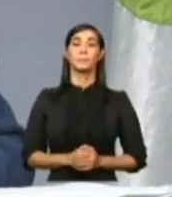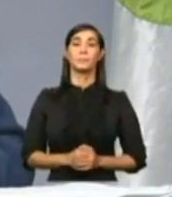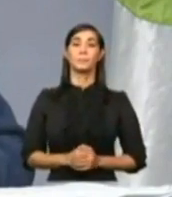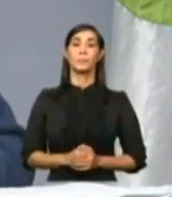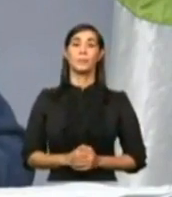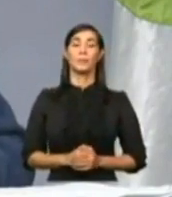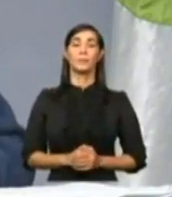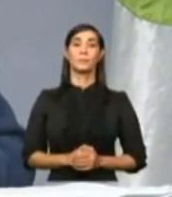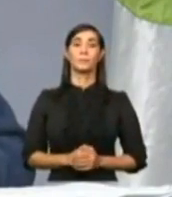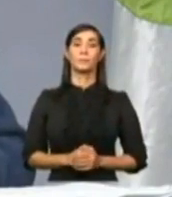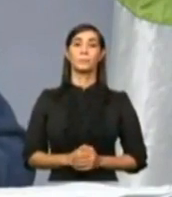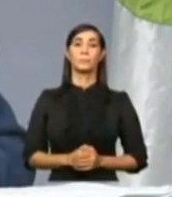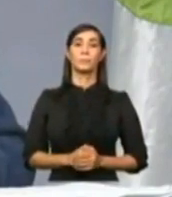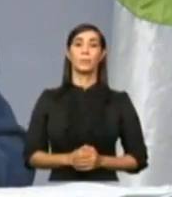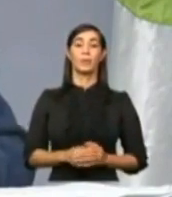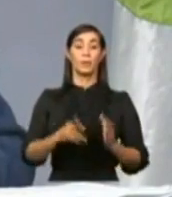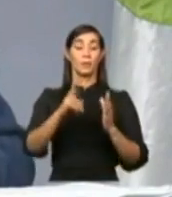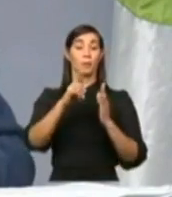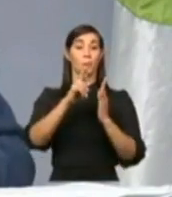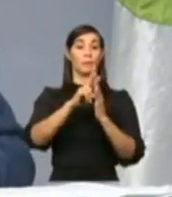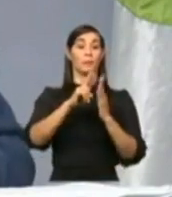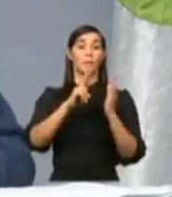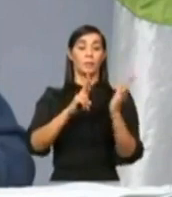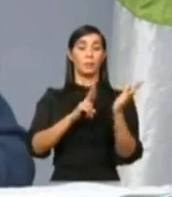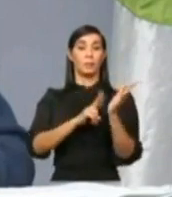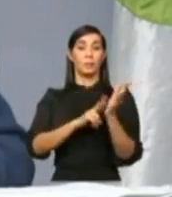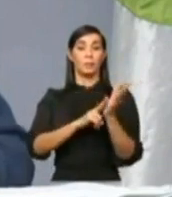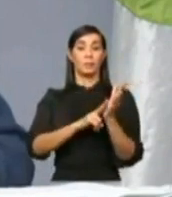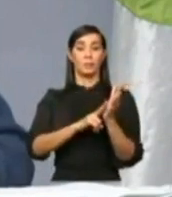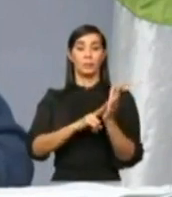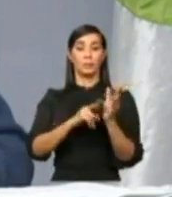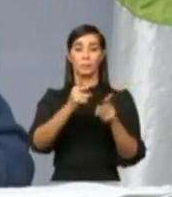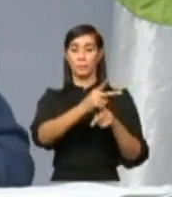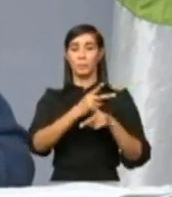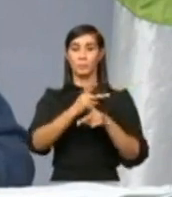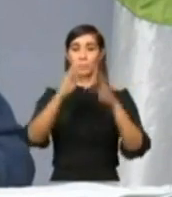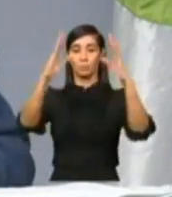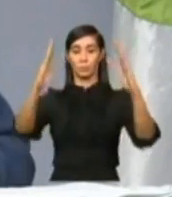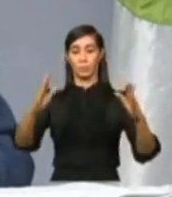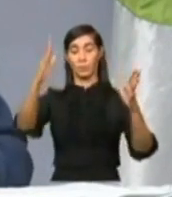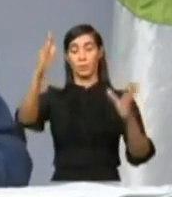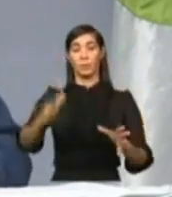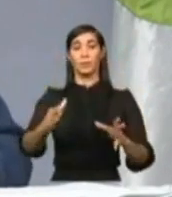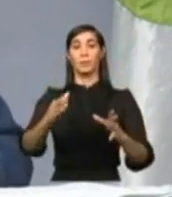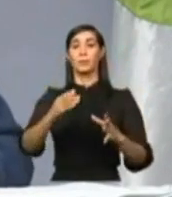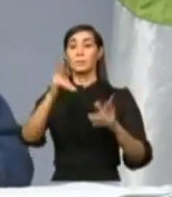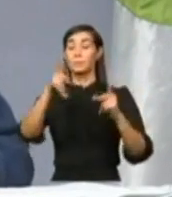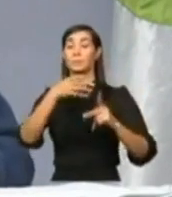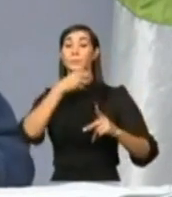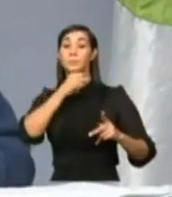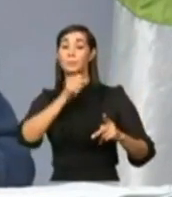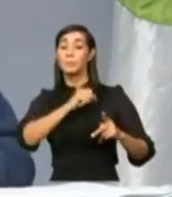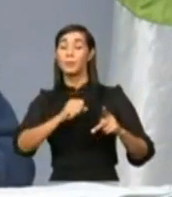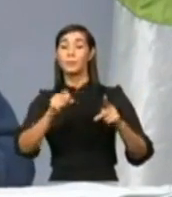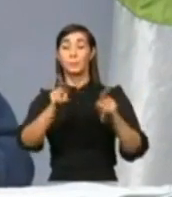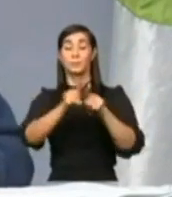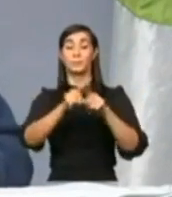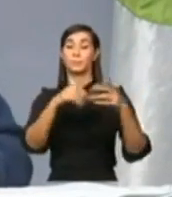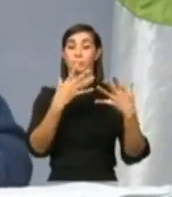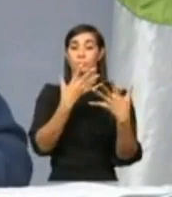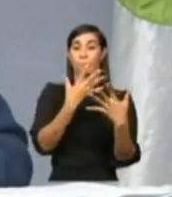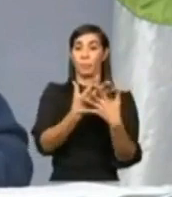Las medidas para los centros de cuidados de mayores y centros penitenciarios se mantienen